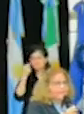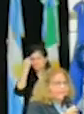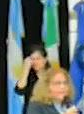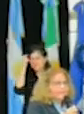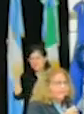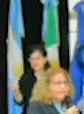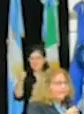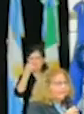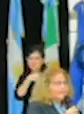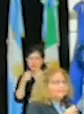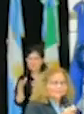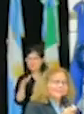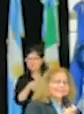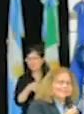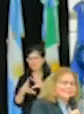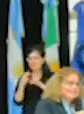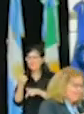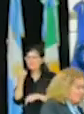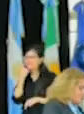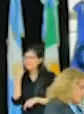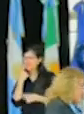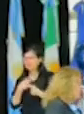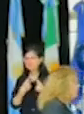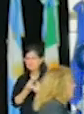viva y sensible. Muchas gracias.